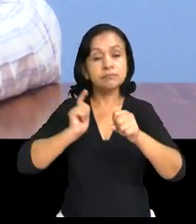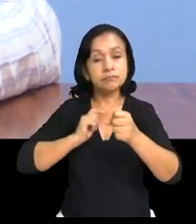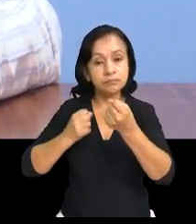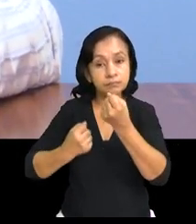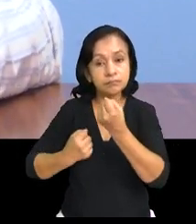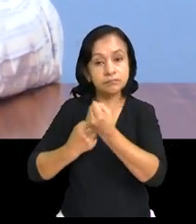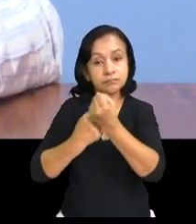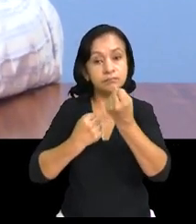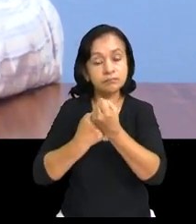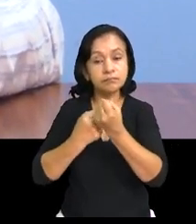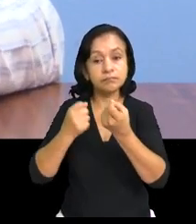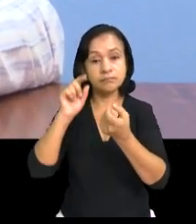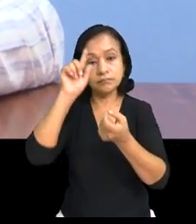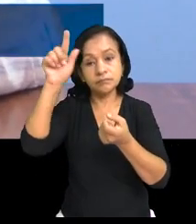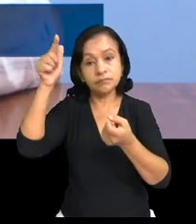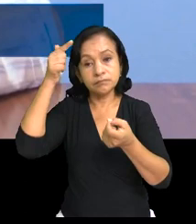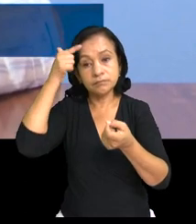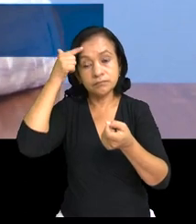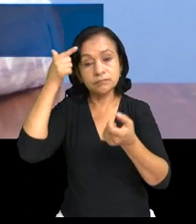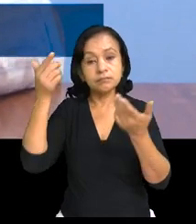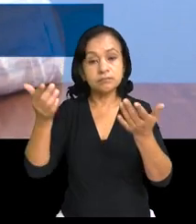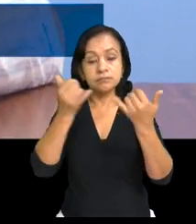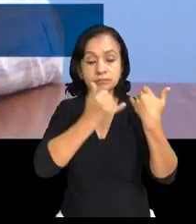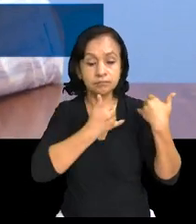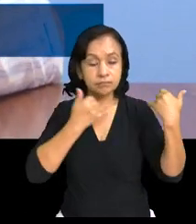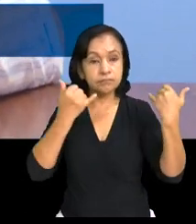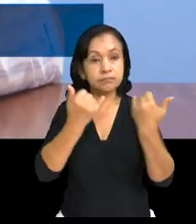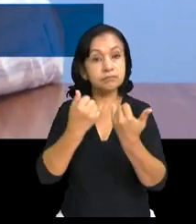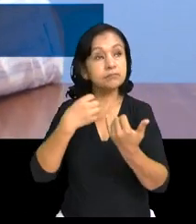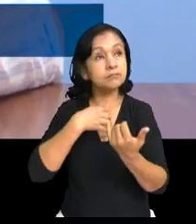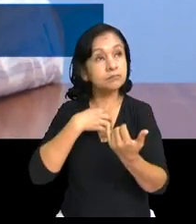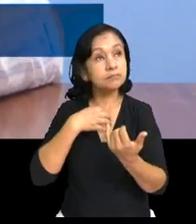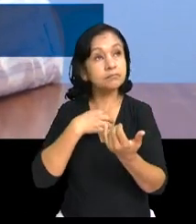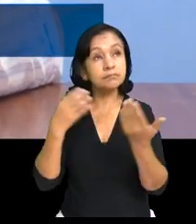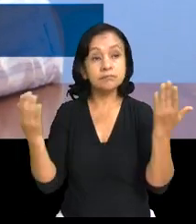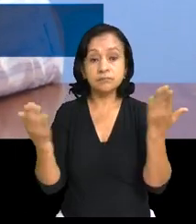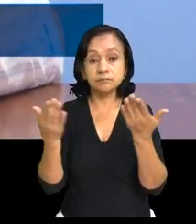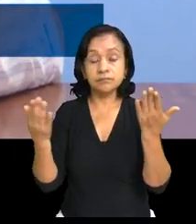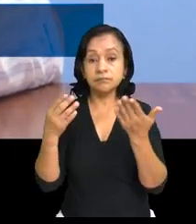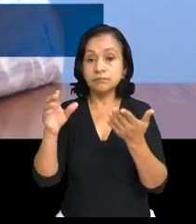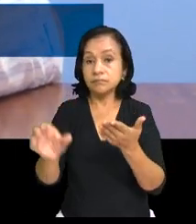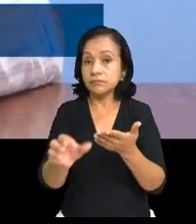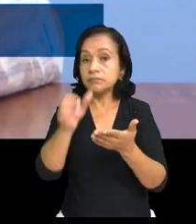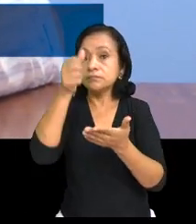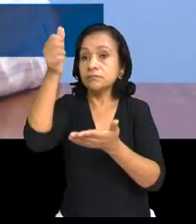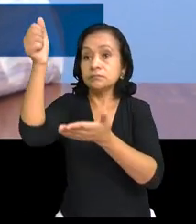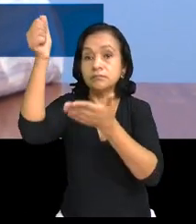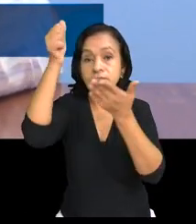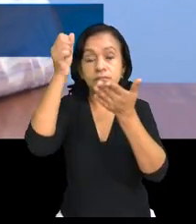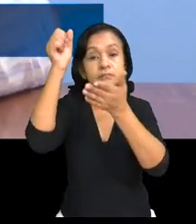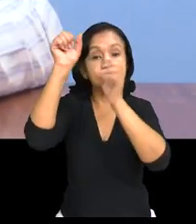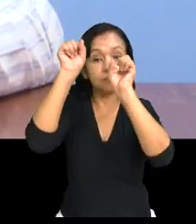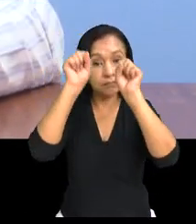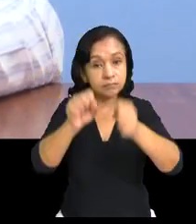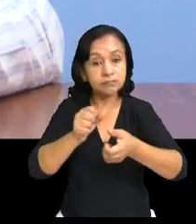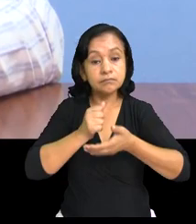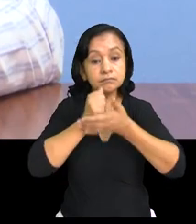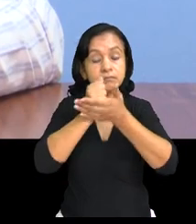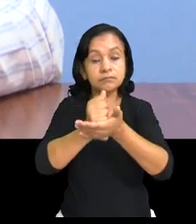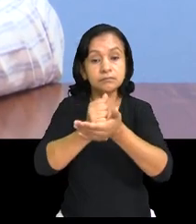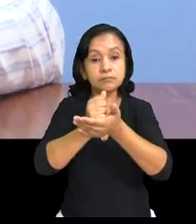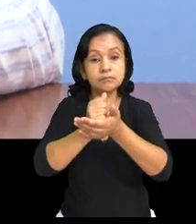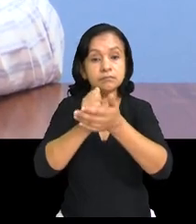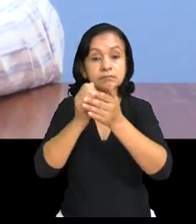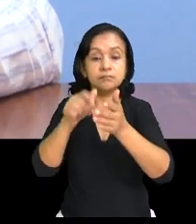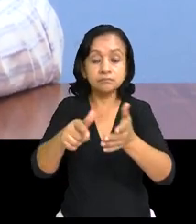financiamiento tanto por el gobierno como por las instituciones o como por fuentes externas que nos permitan realizar esos sueños que